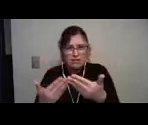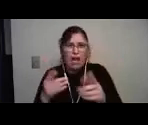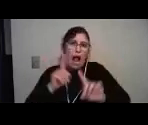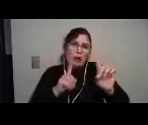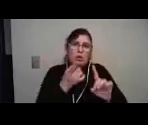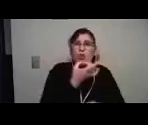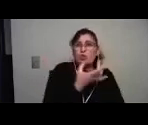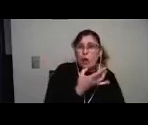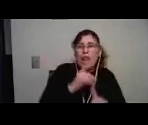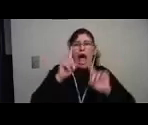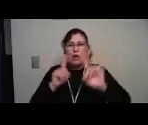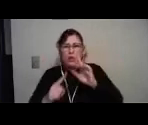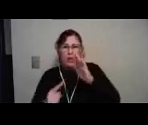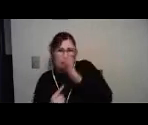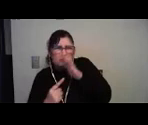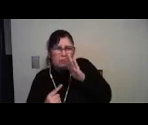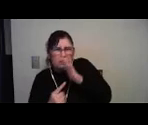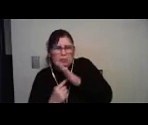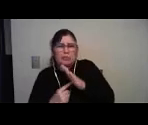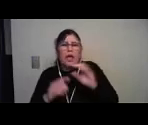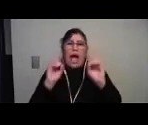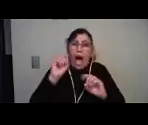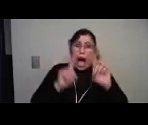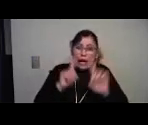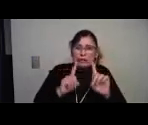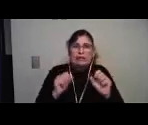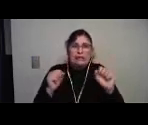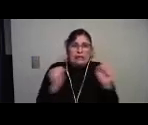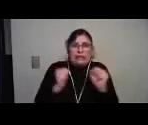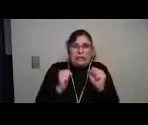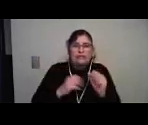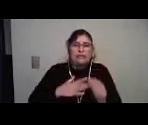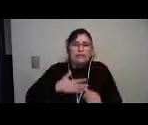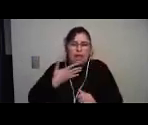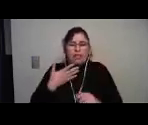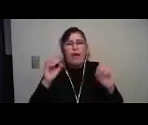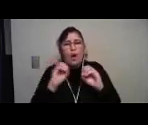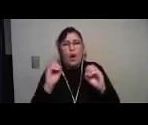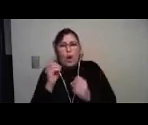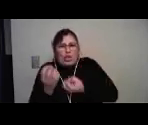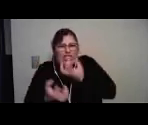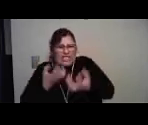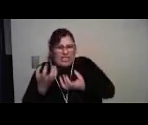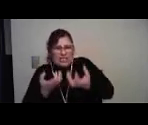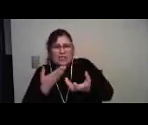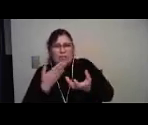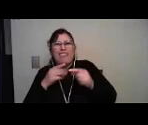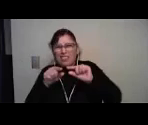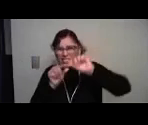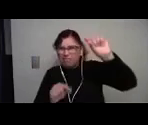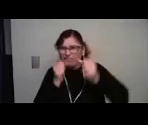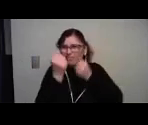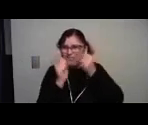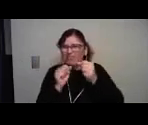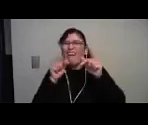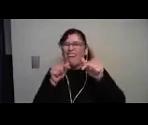dolor punzante, sensación de congelación o quemazón, ¿cierto? Que está más asociado a un dolor de tipo neuropático.